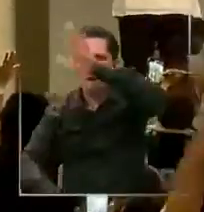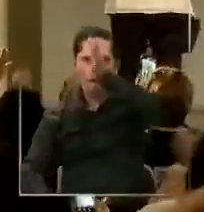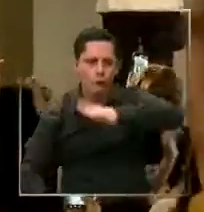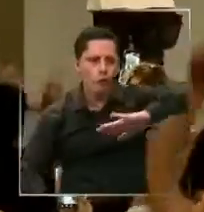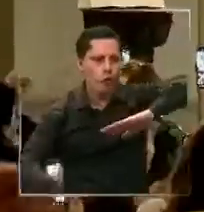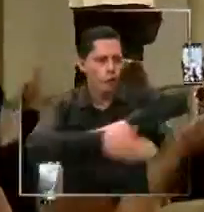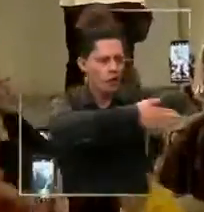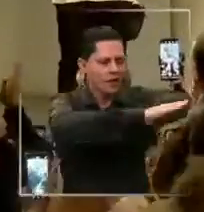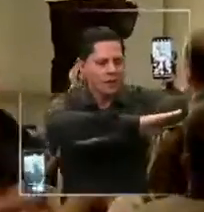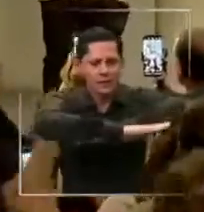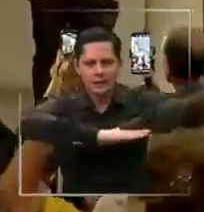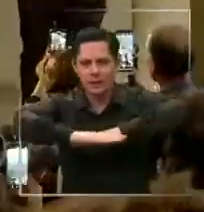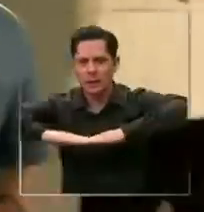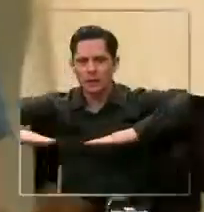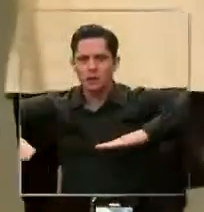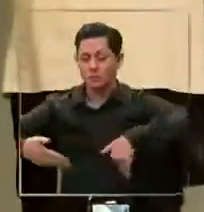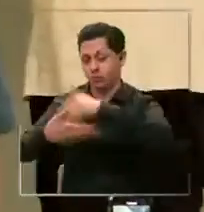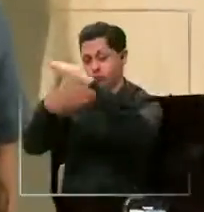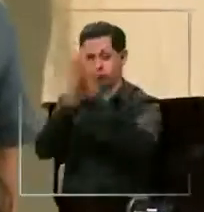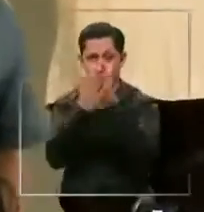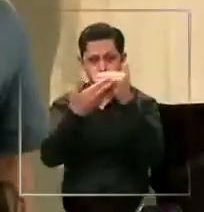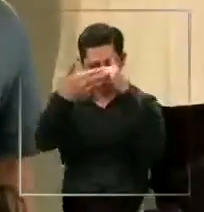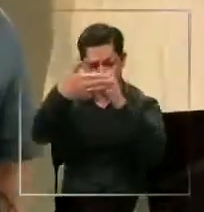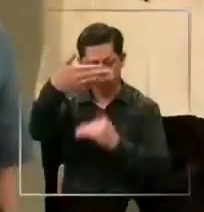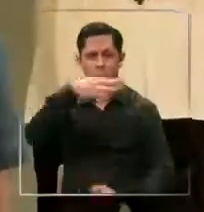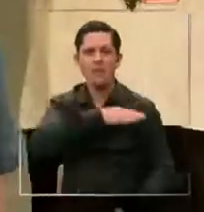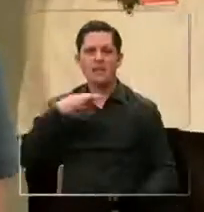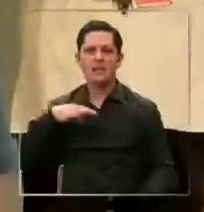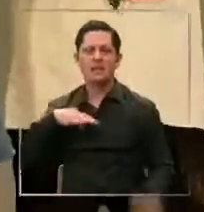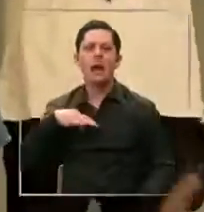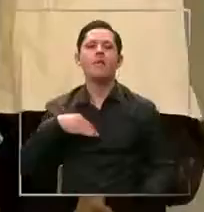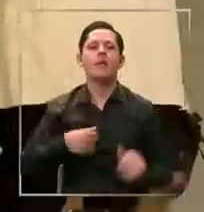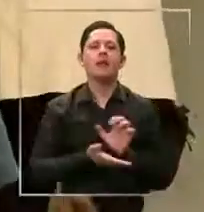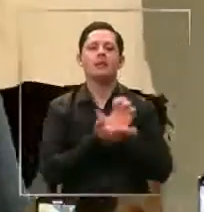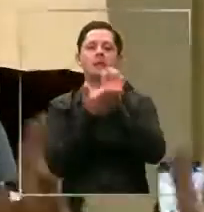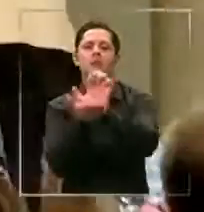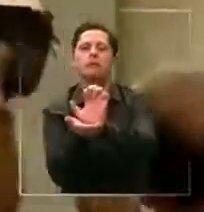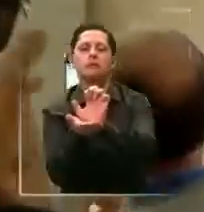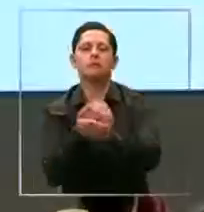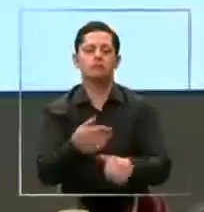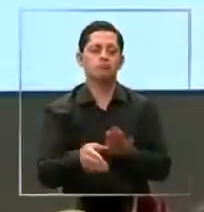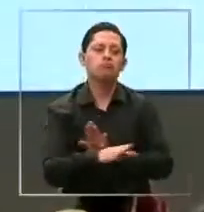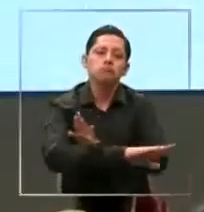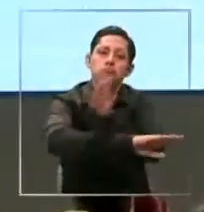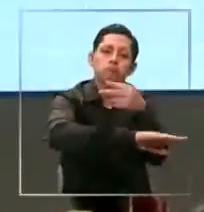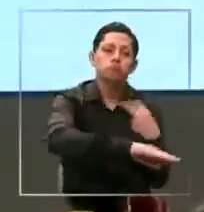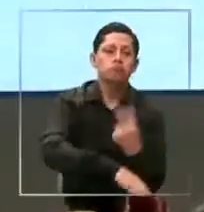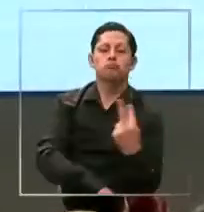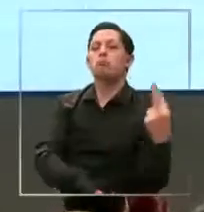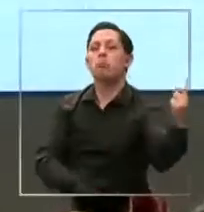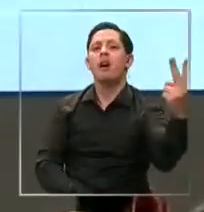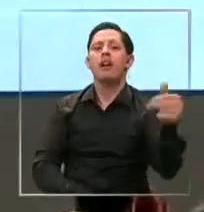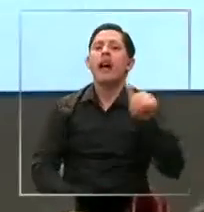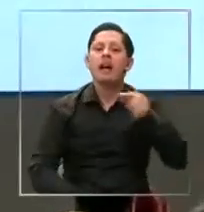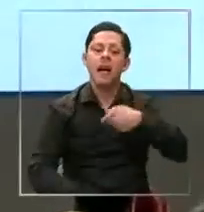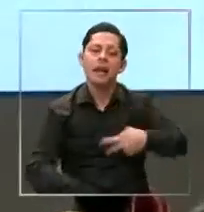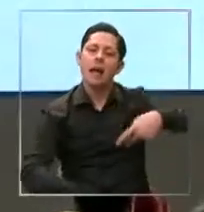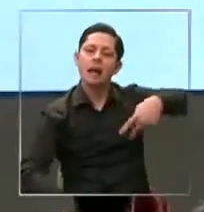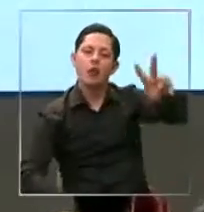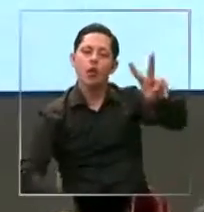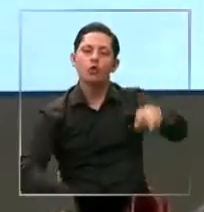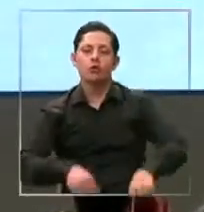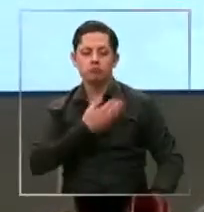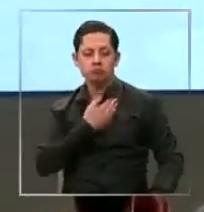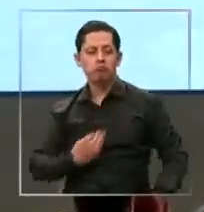Agenda intensa la del gobierno este fin de semana. La ministra del Interior de gira por el norte y el presidente Gabriel Boric con actividades en Santiago, más